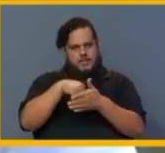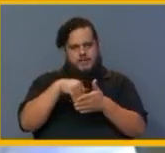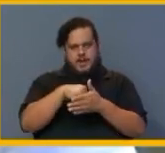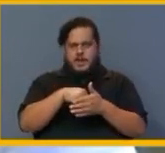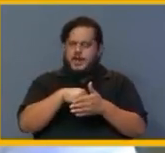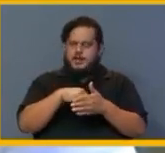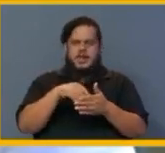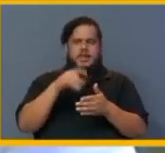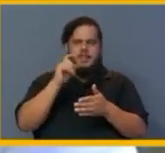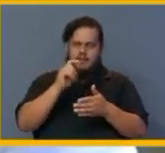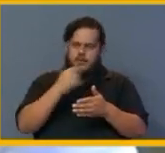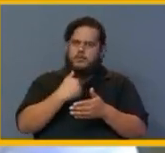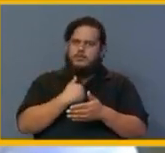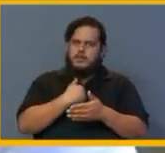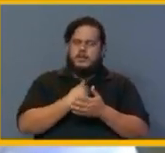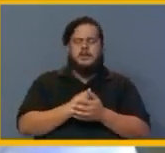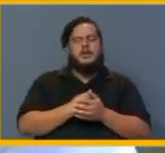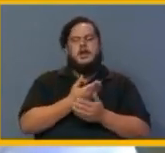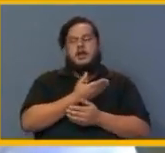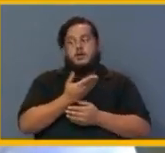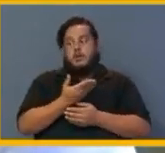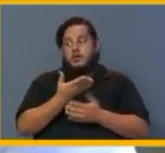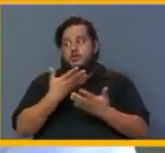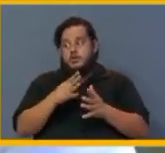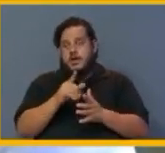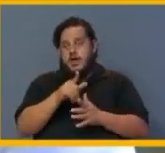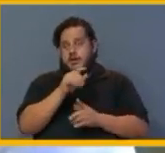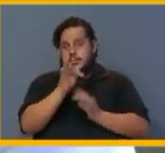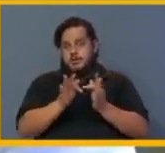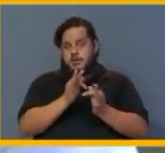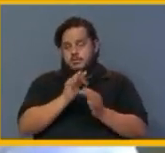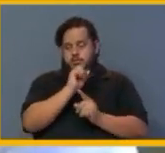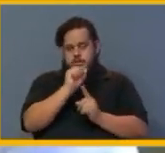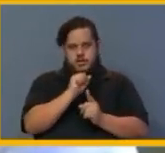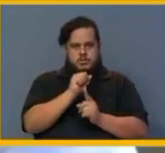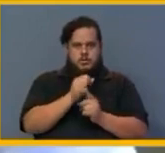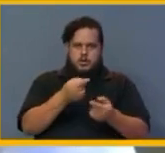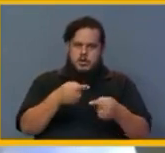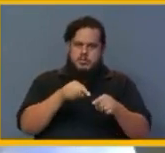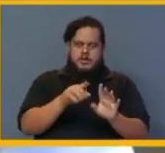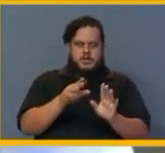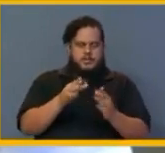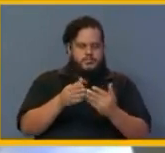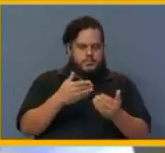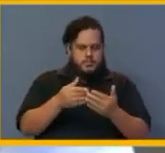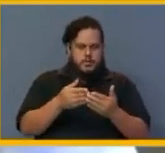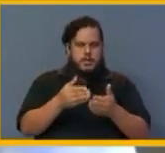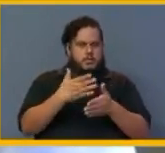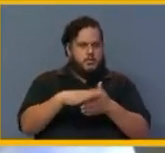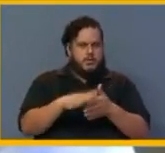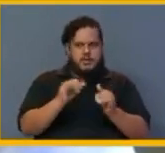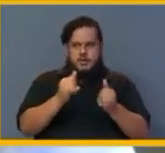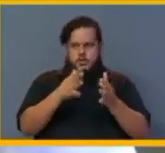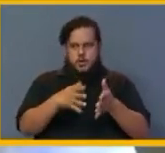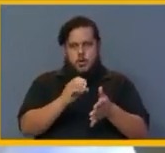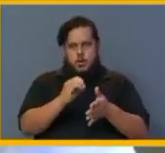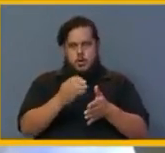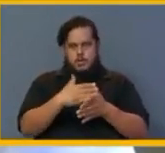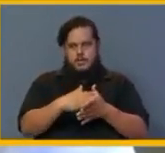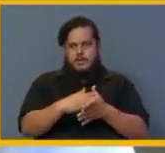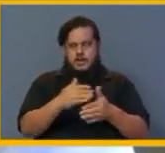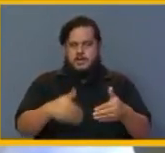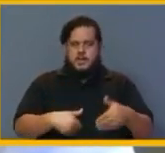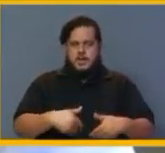por ahí, pues, cuando ya ese tipo de situaciones suceden, ya sea de parte del jugador, de parte del técnico, pues ya la